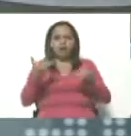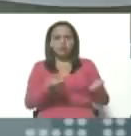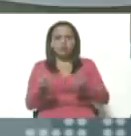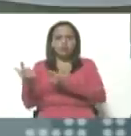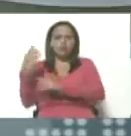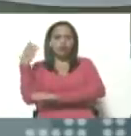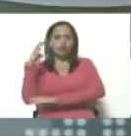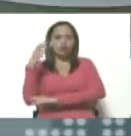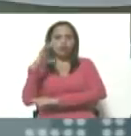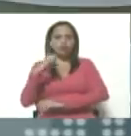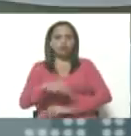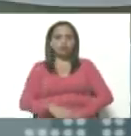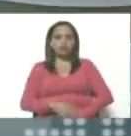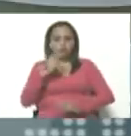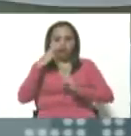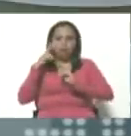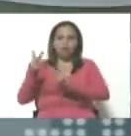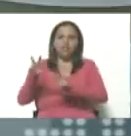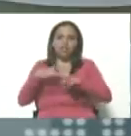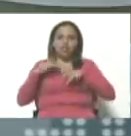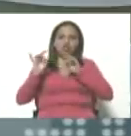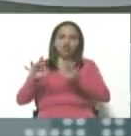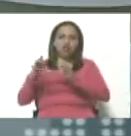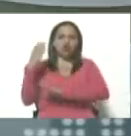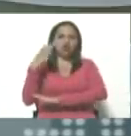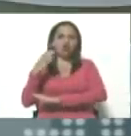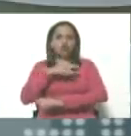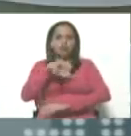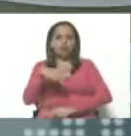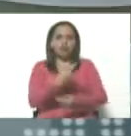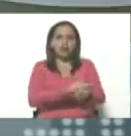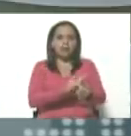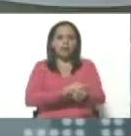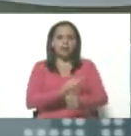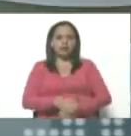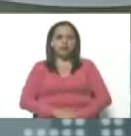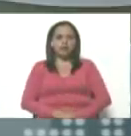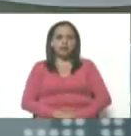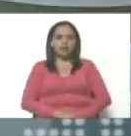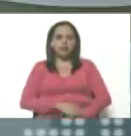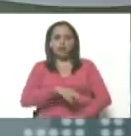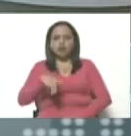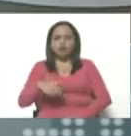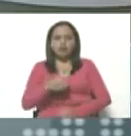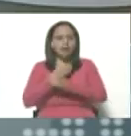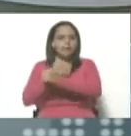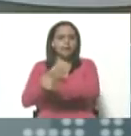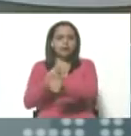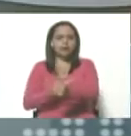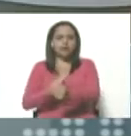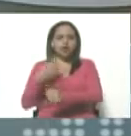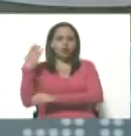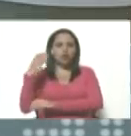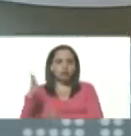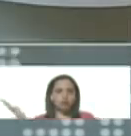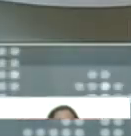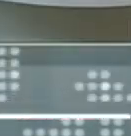Colombia, vamos a ver el dolor de Colombia, nuestra hermana, nuestra amada hermana Colombia. Adelante.